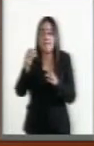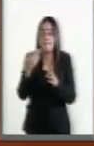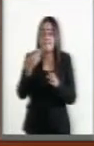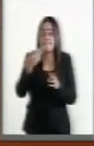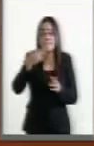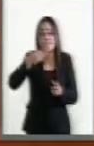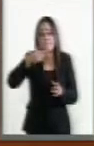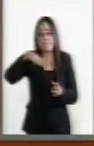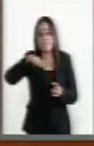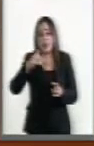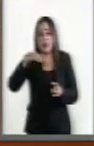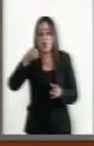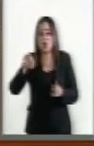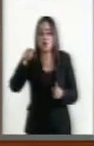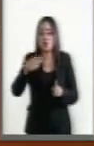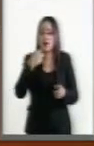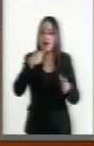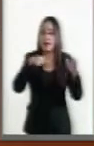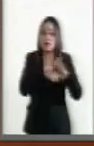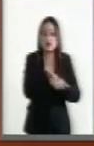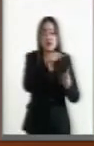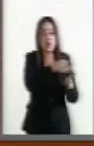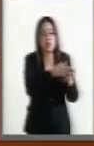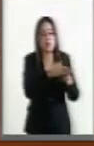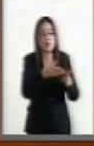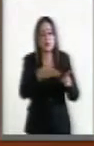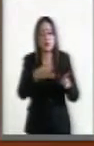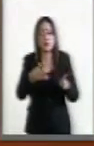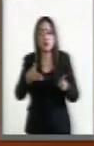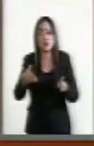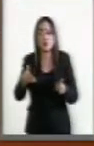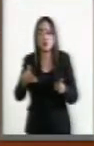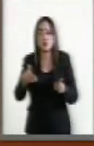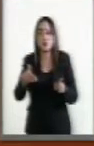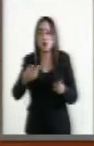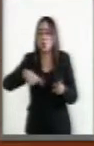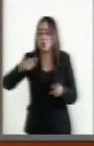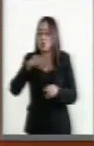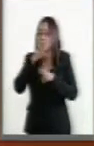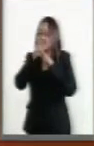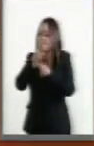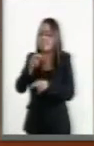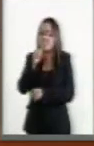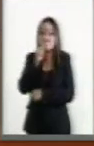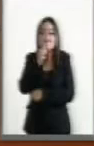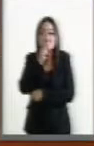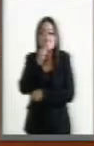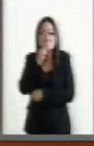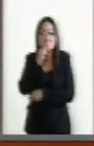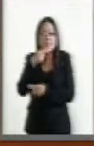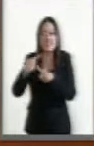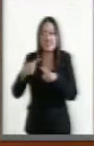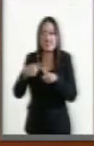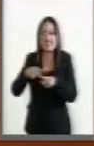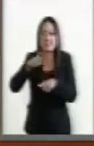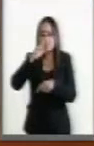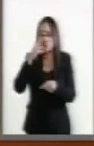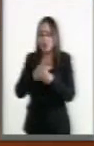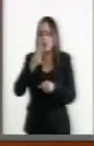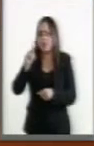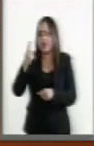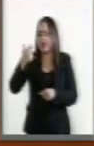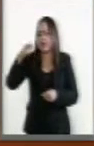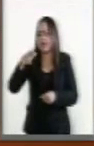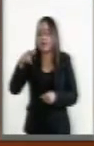se presentó la denuncia, es el momento en donde no hemos tenido respuesta de parte de la Procuraduría